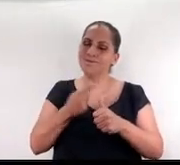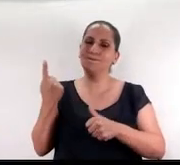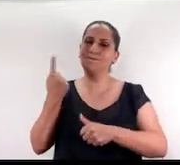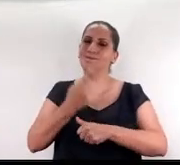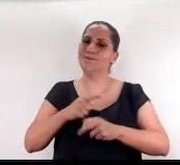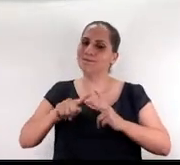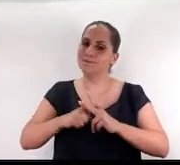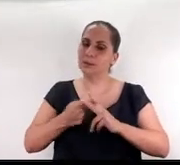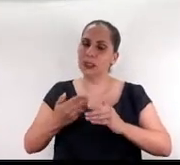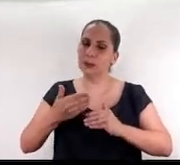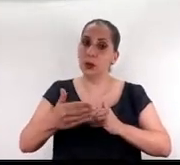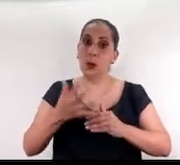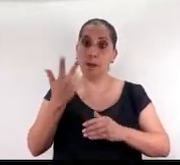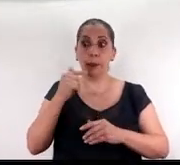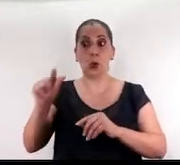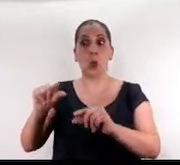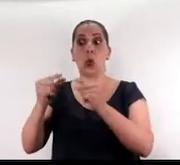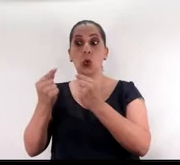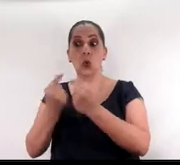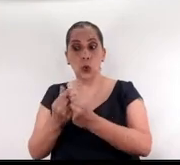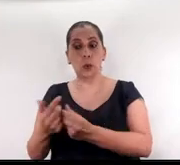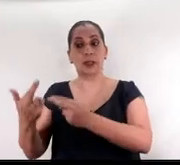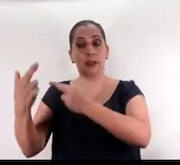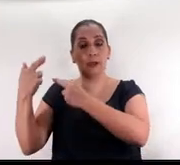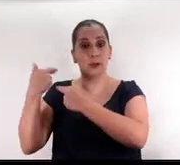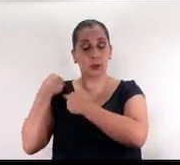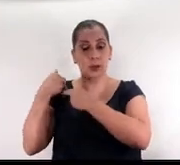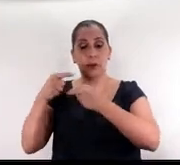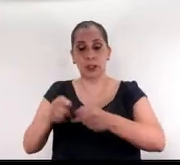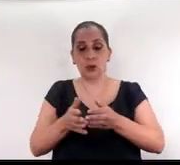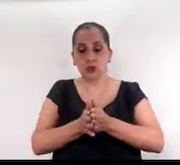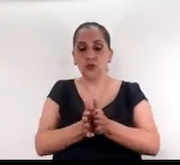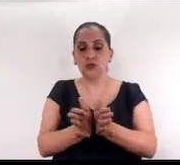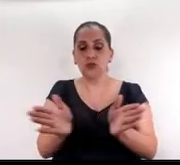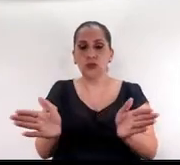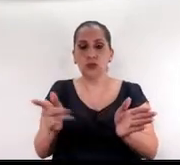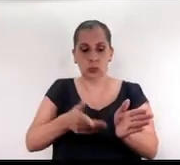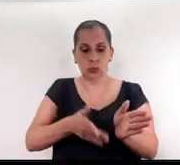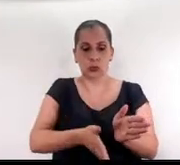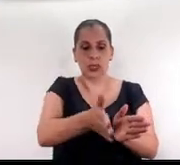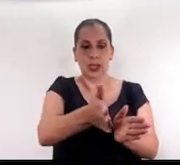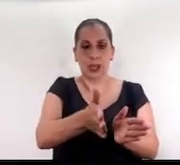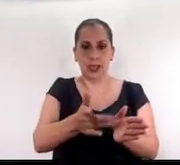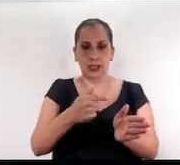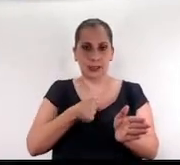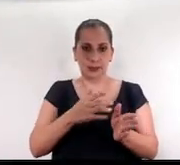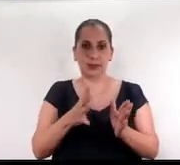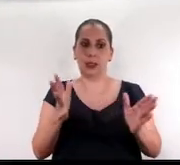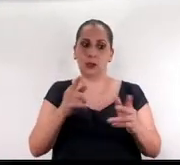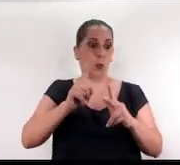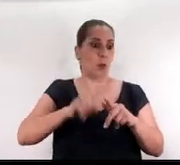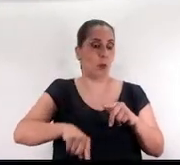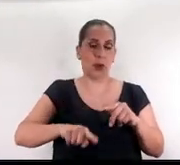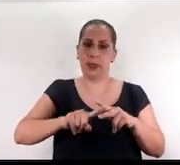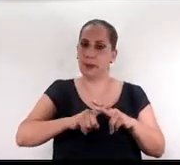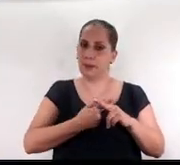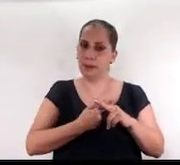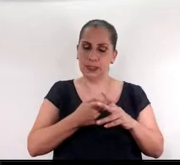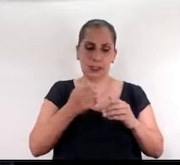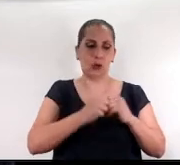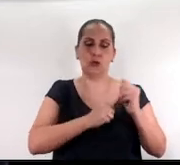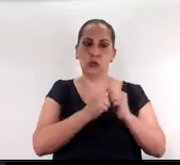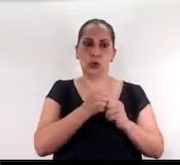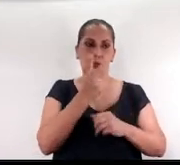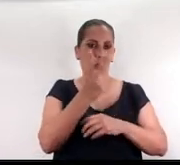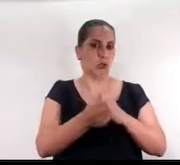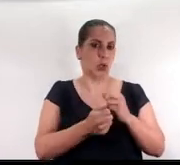con un grupo que se encargue de esos cuellos de botella grandes, que no se van a poder empezar a construir en los 2 primeros